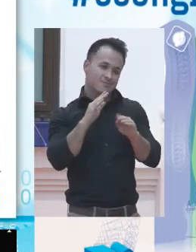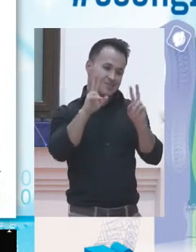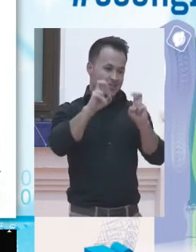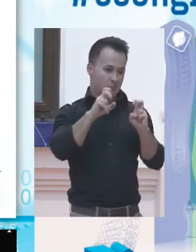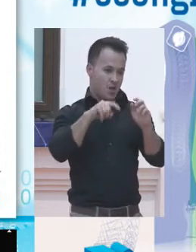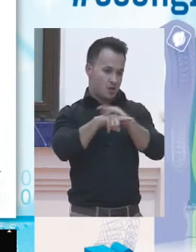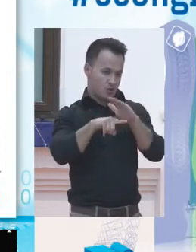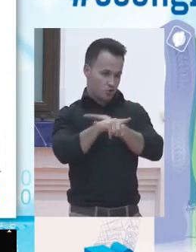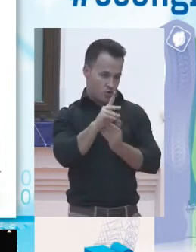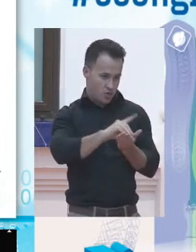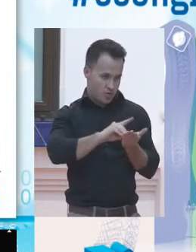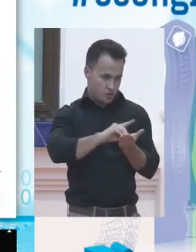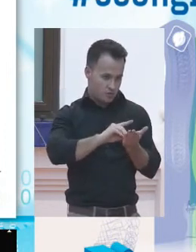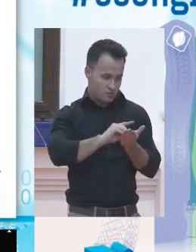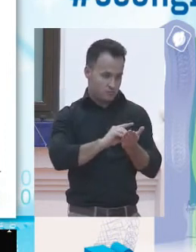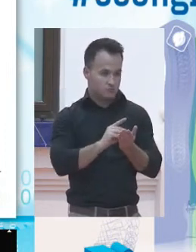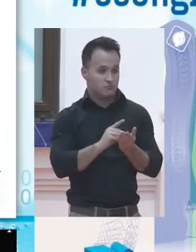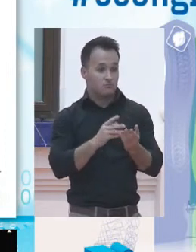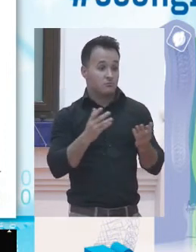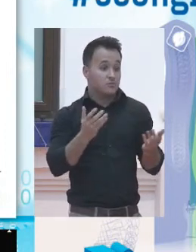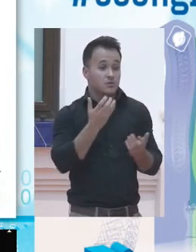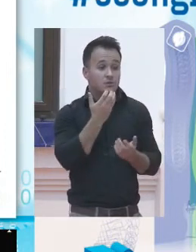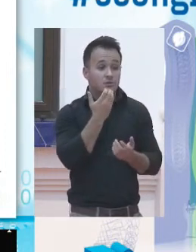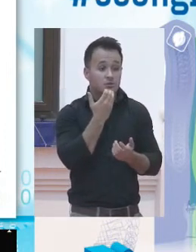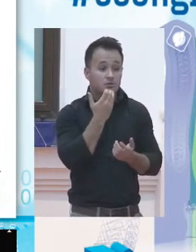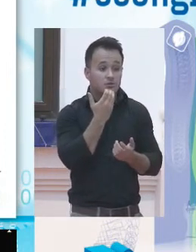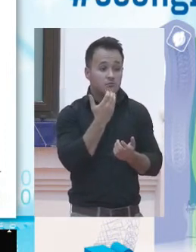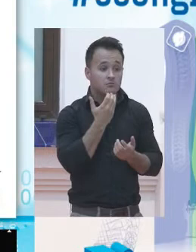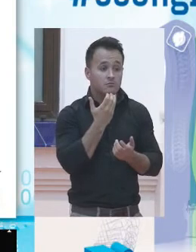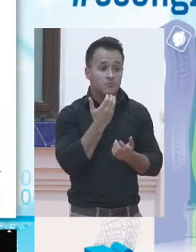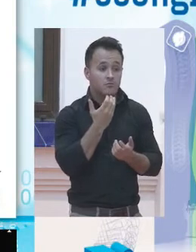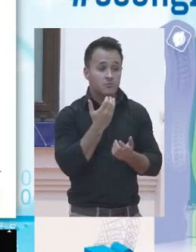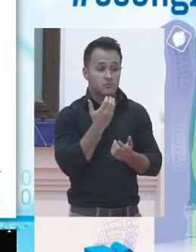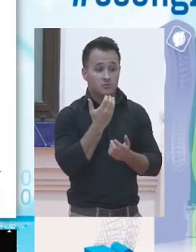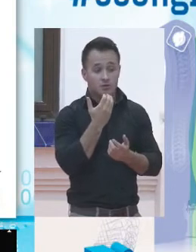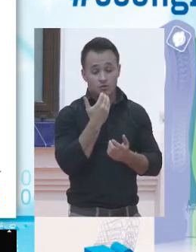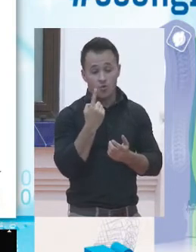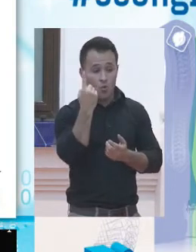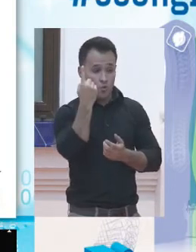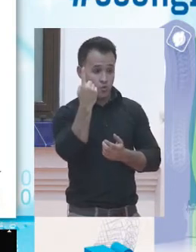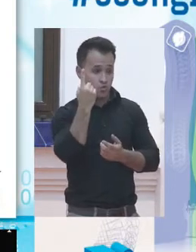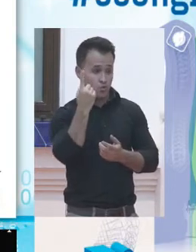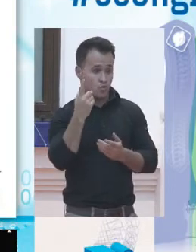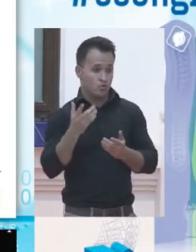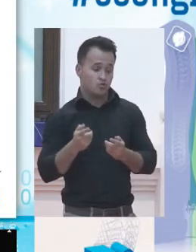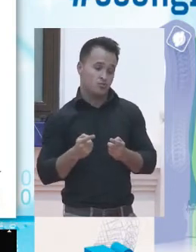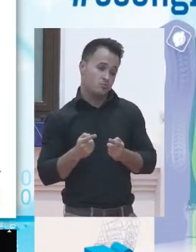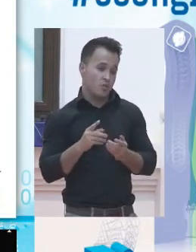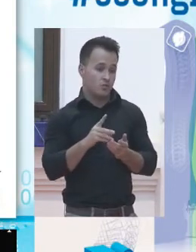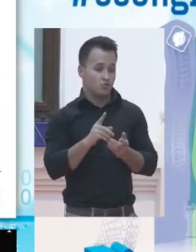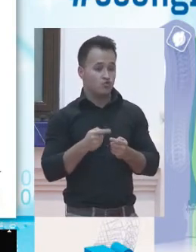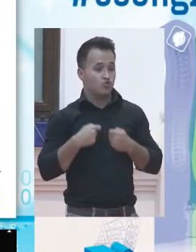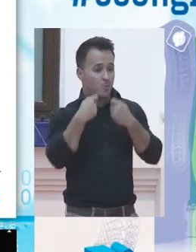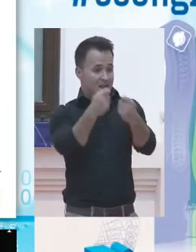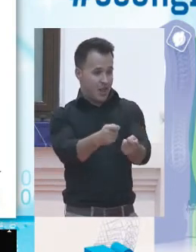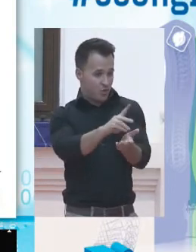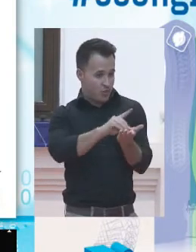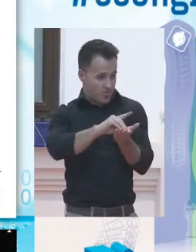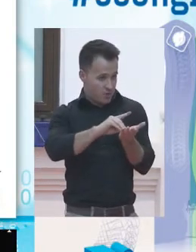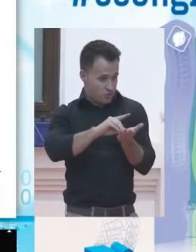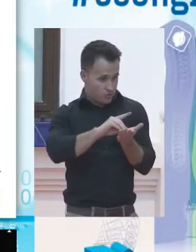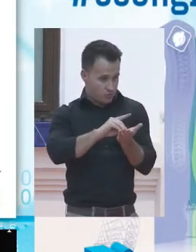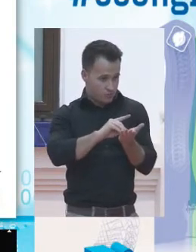de computación. Luego, si un suministrador de Málaga, una empresa de Málaga, quiere dar un servicio